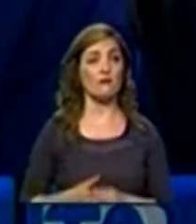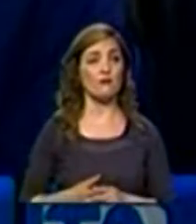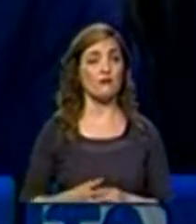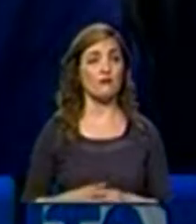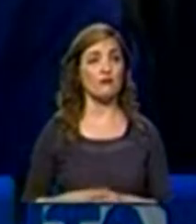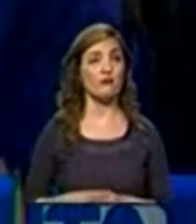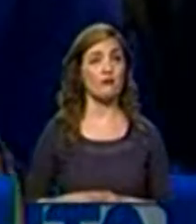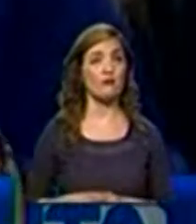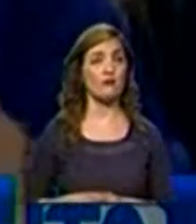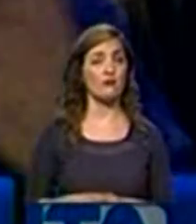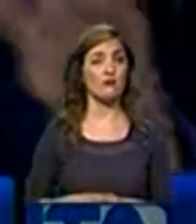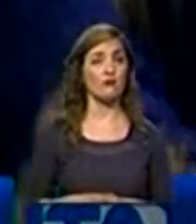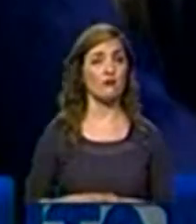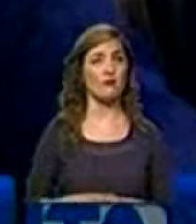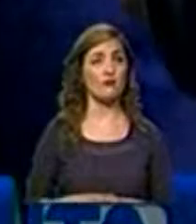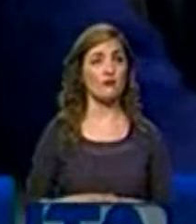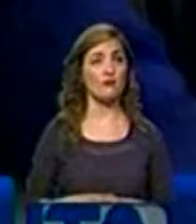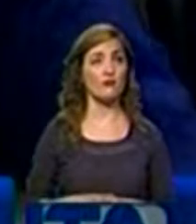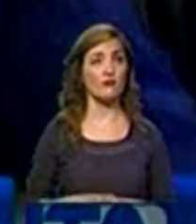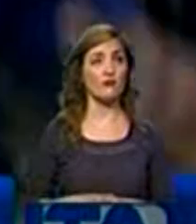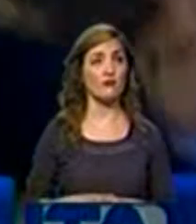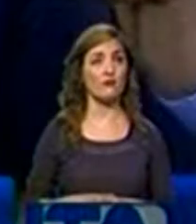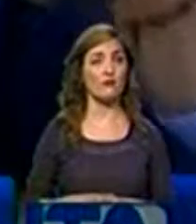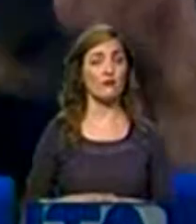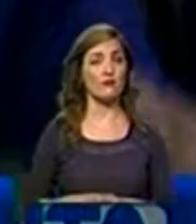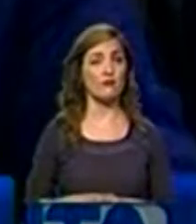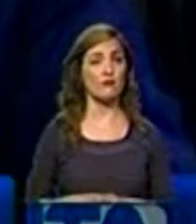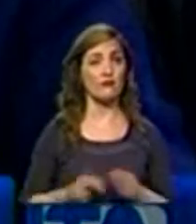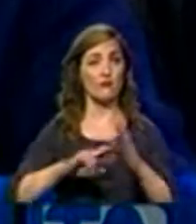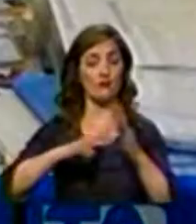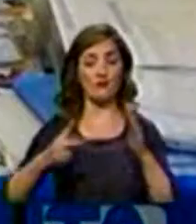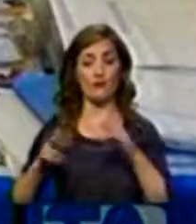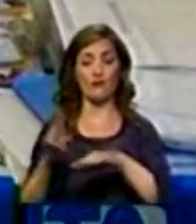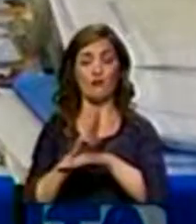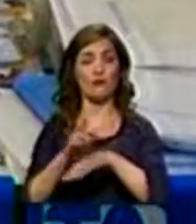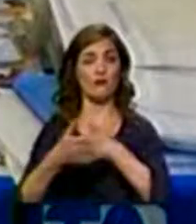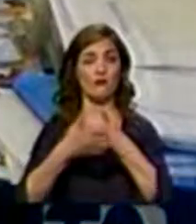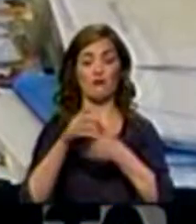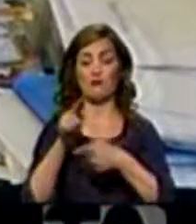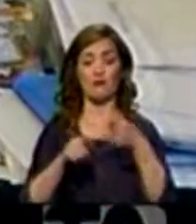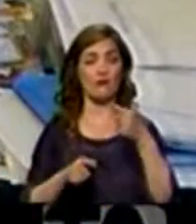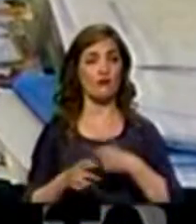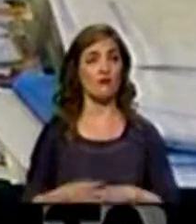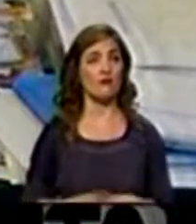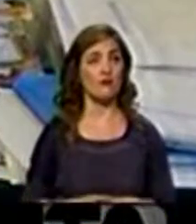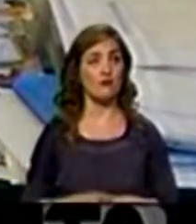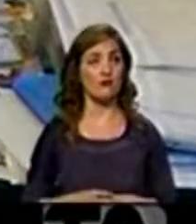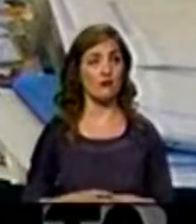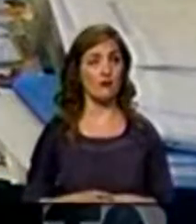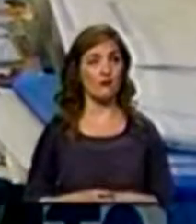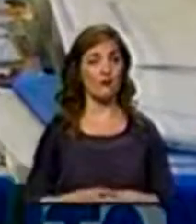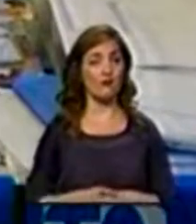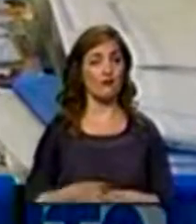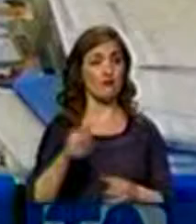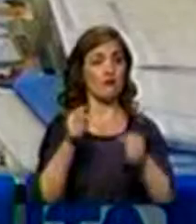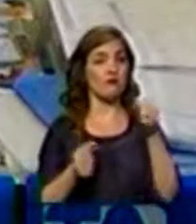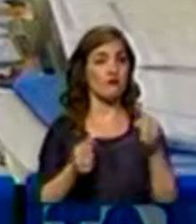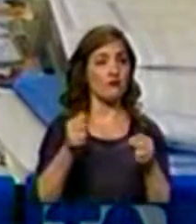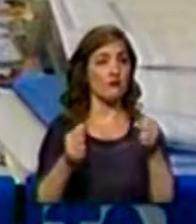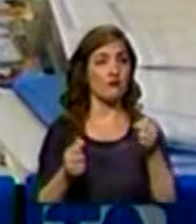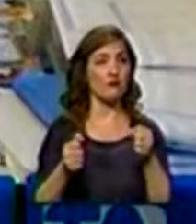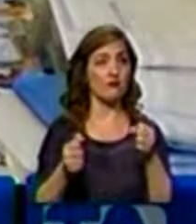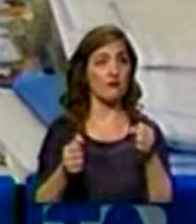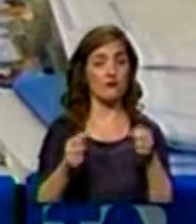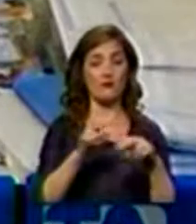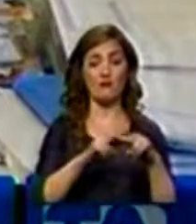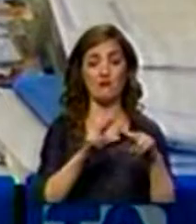lo digo, no podemos cerrarnos al uso de la tecnología. No son operadores de transporte público, en este caso de